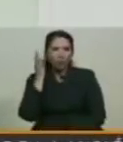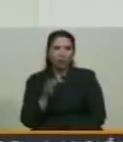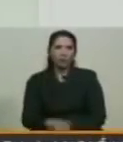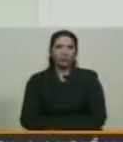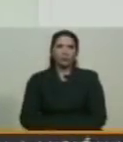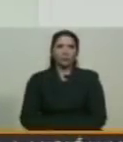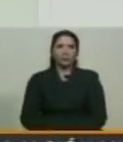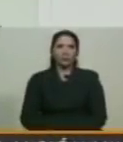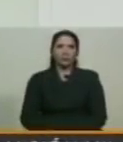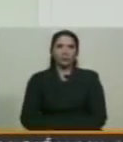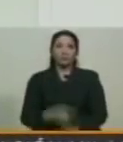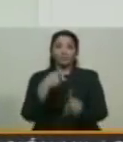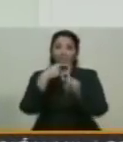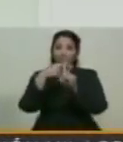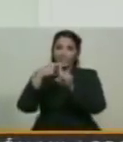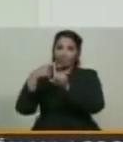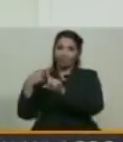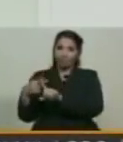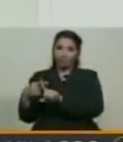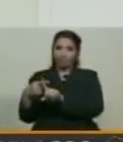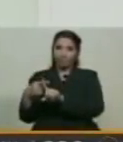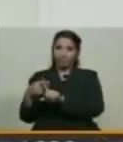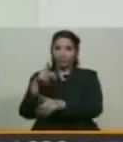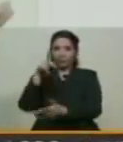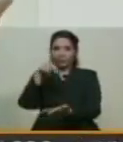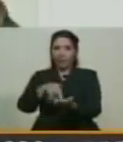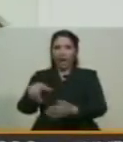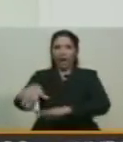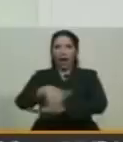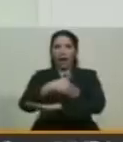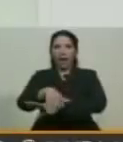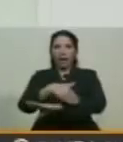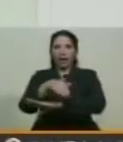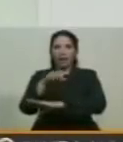a la tarea de irse a las calles, bueno,